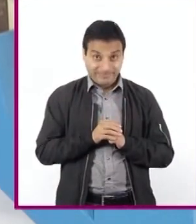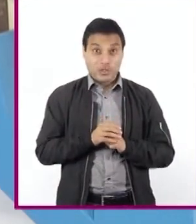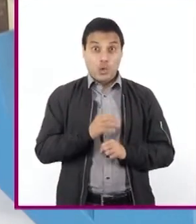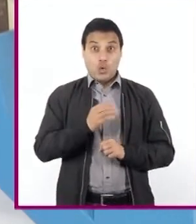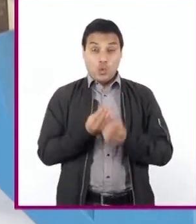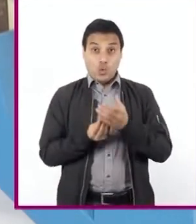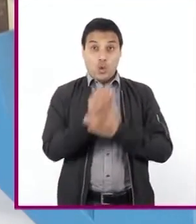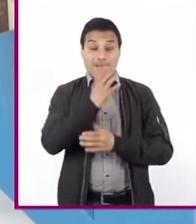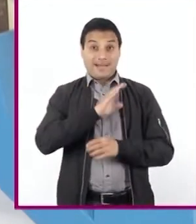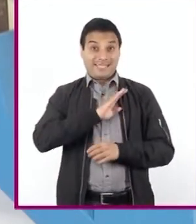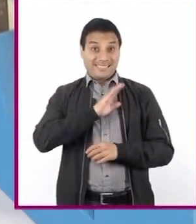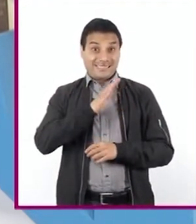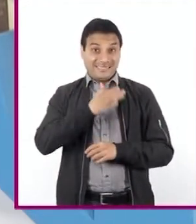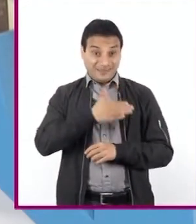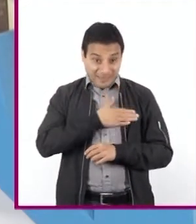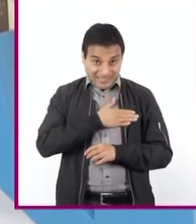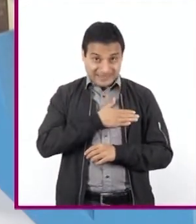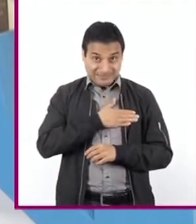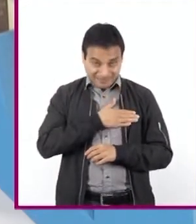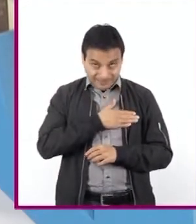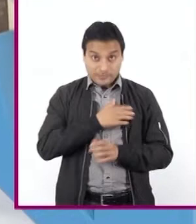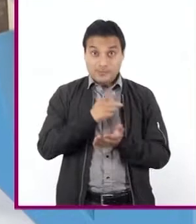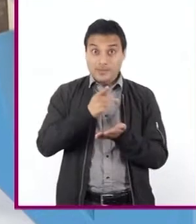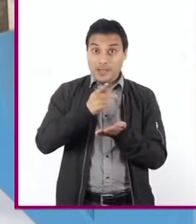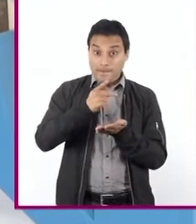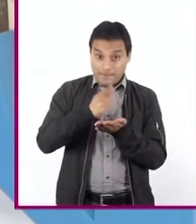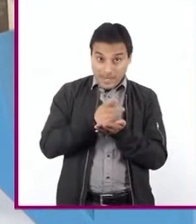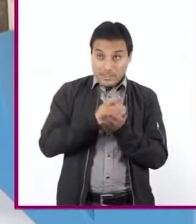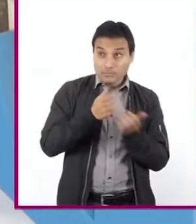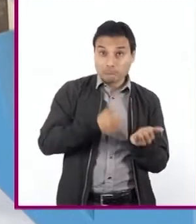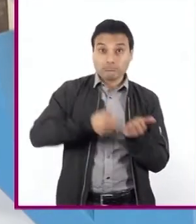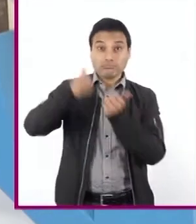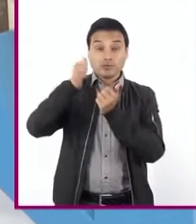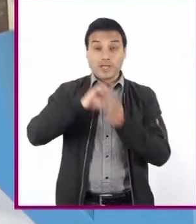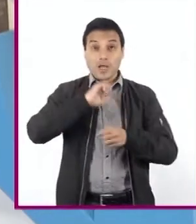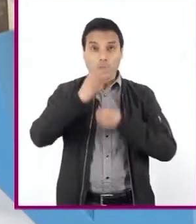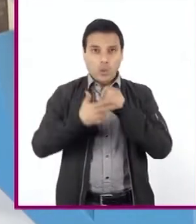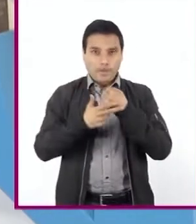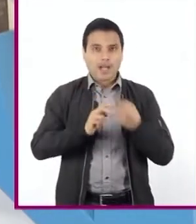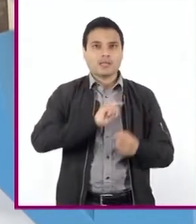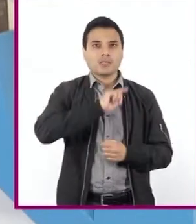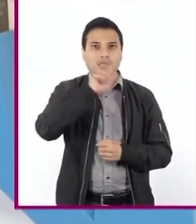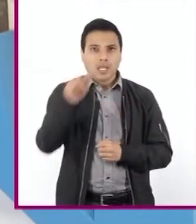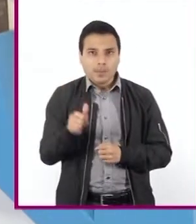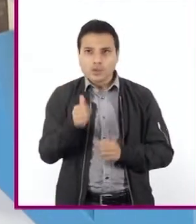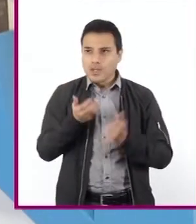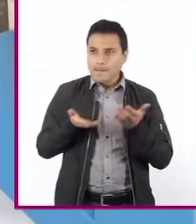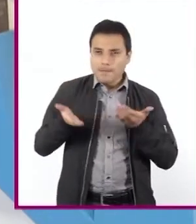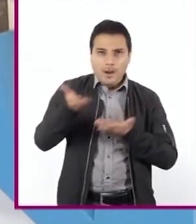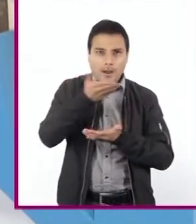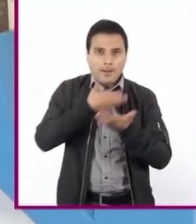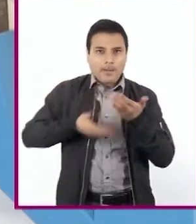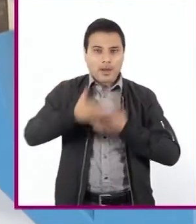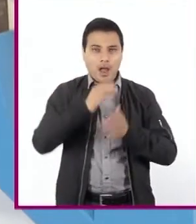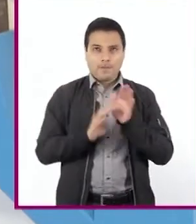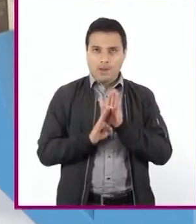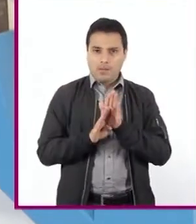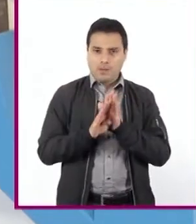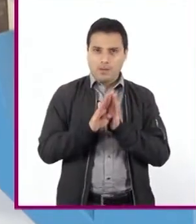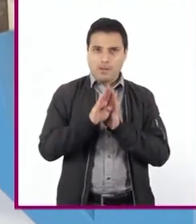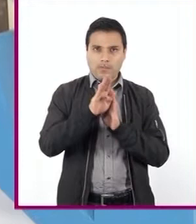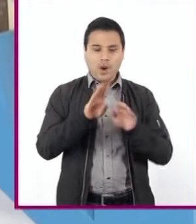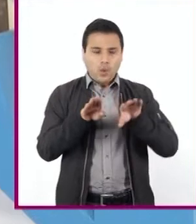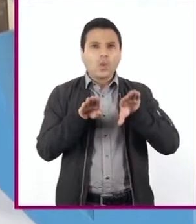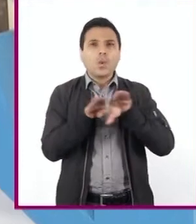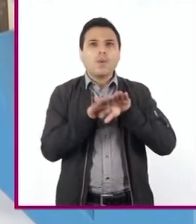España a la metrópoli y Europa y su importancia en la economía europea. Es decir, conocer cuáles